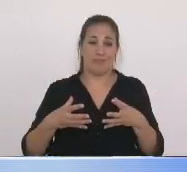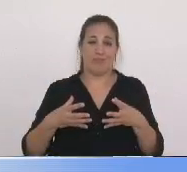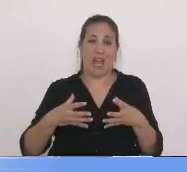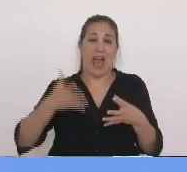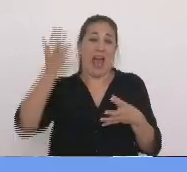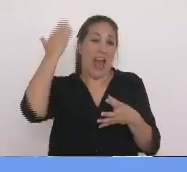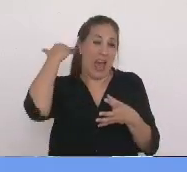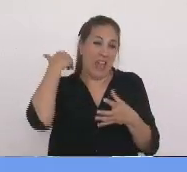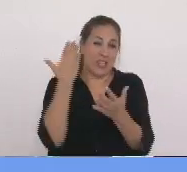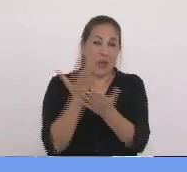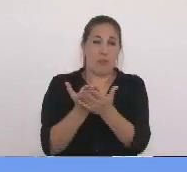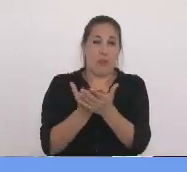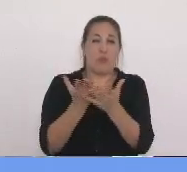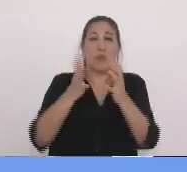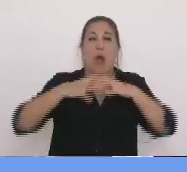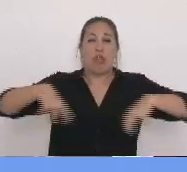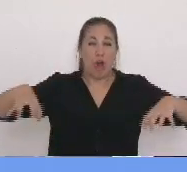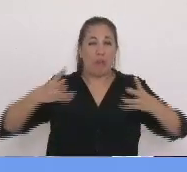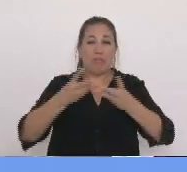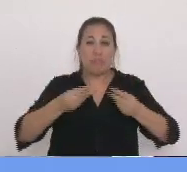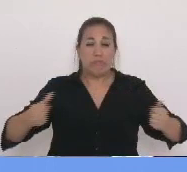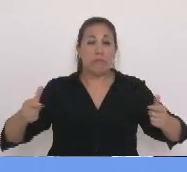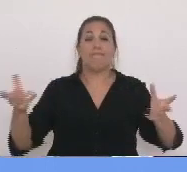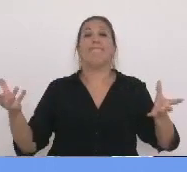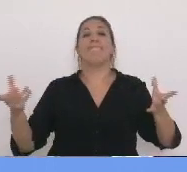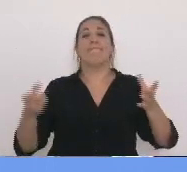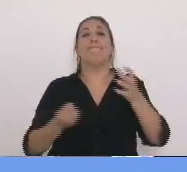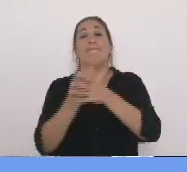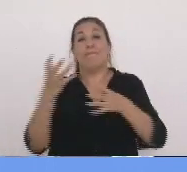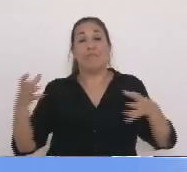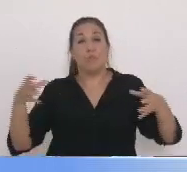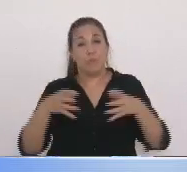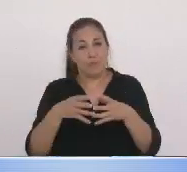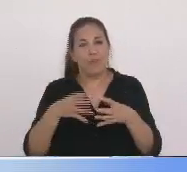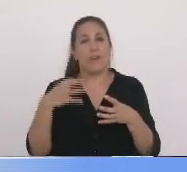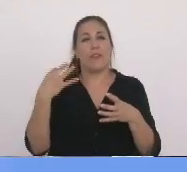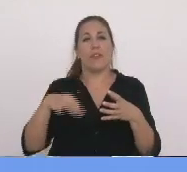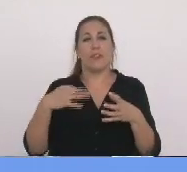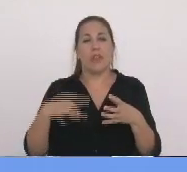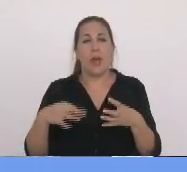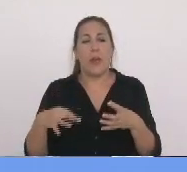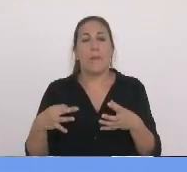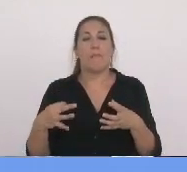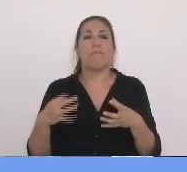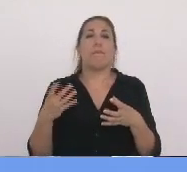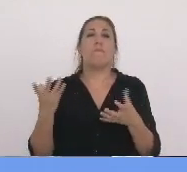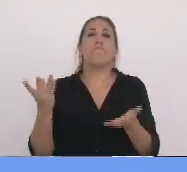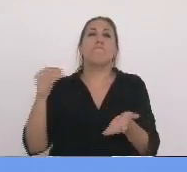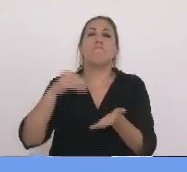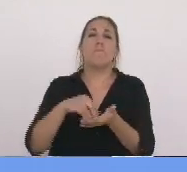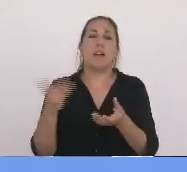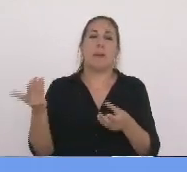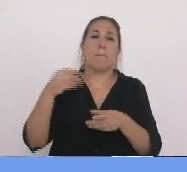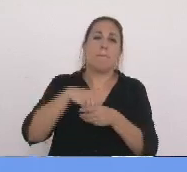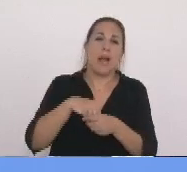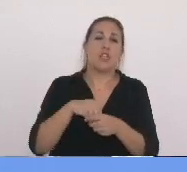para que se integrara pudiera ser pudiera aportar a una mayor participación a